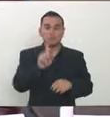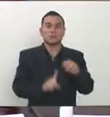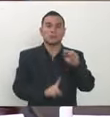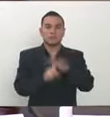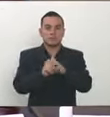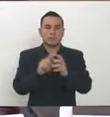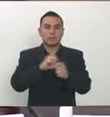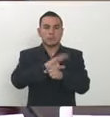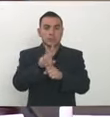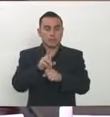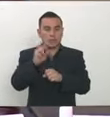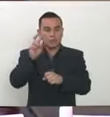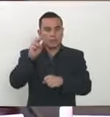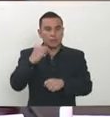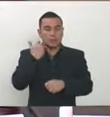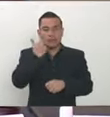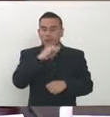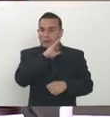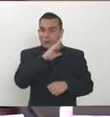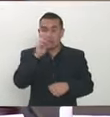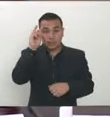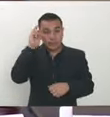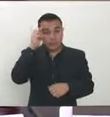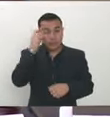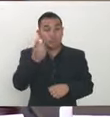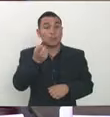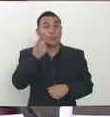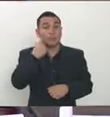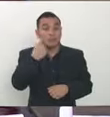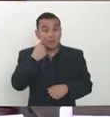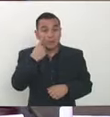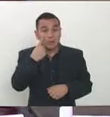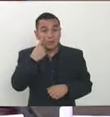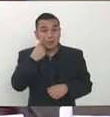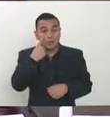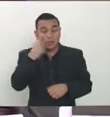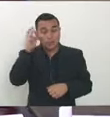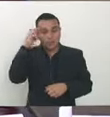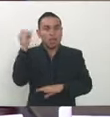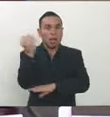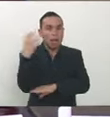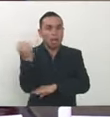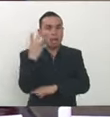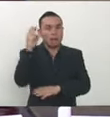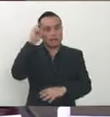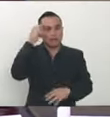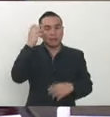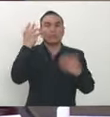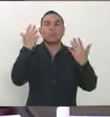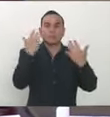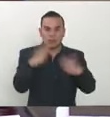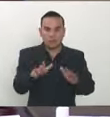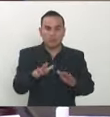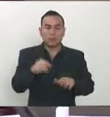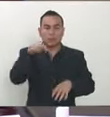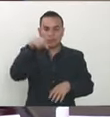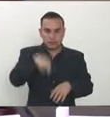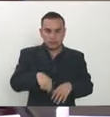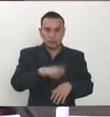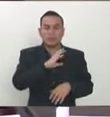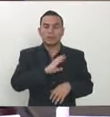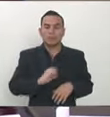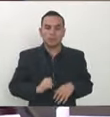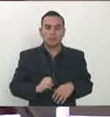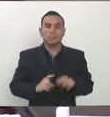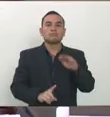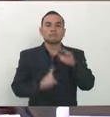no es de para alentar a nadie, al contrario. Este es para que sepamos de que ya no estamos exentos del virus, aunque probablemente no lo estuvimos mucho